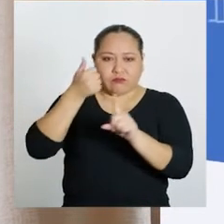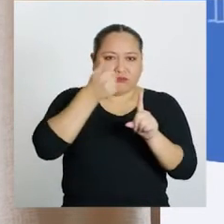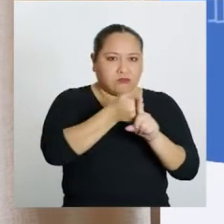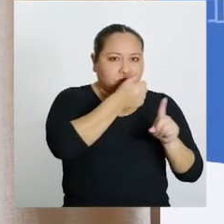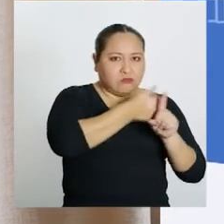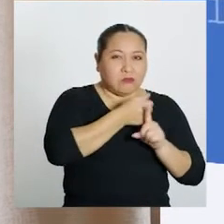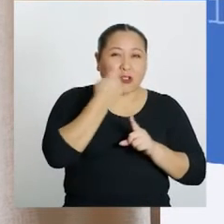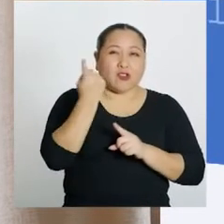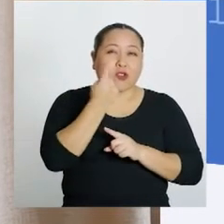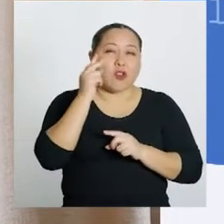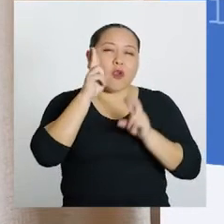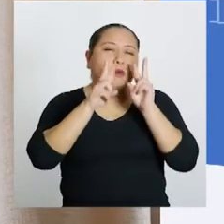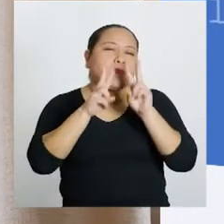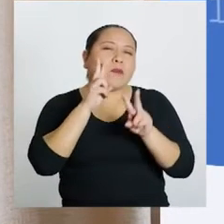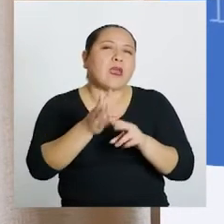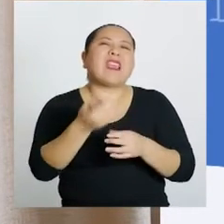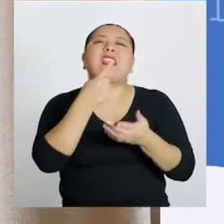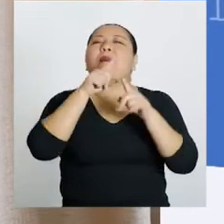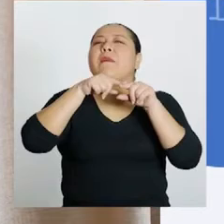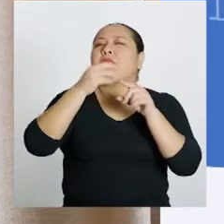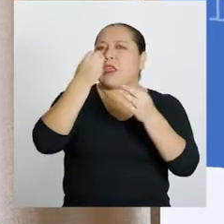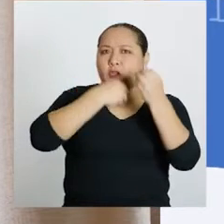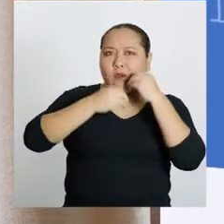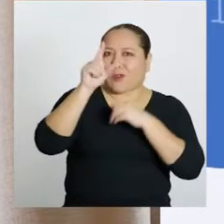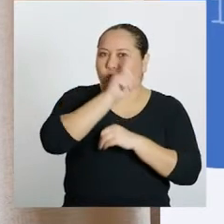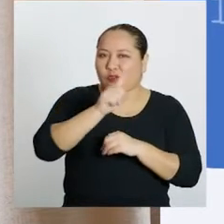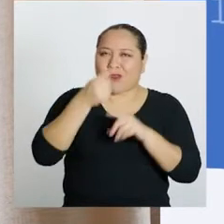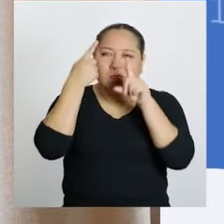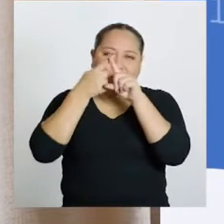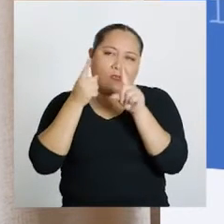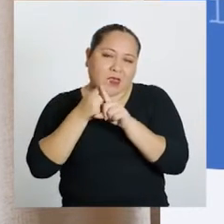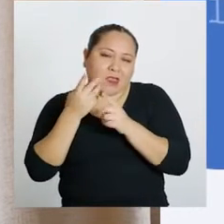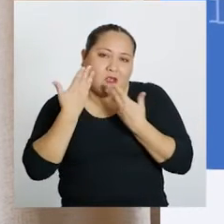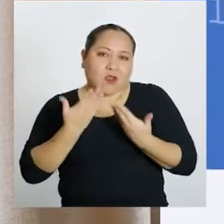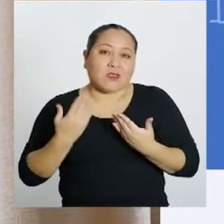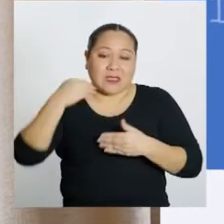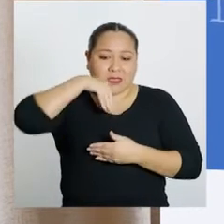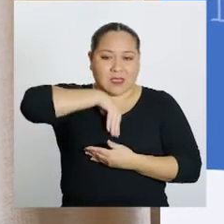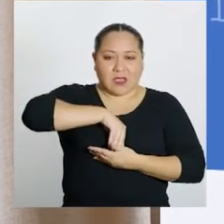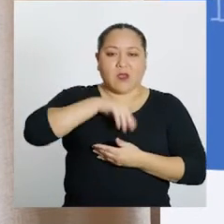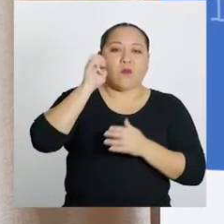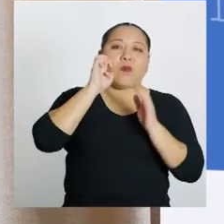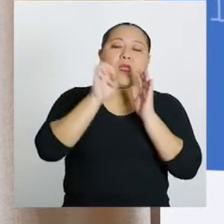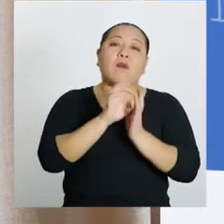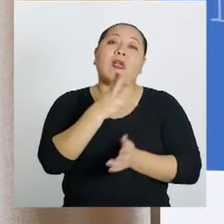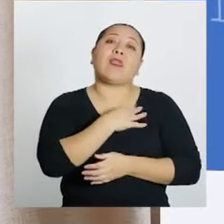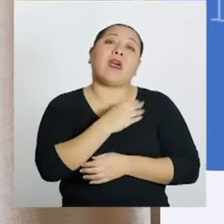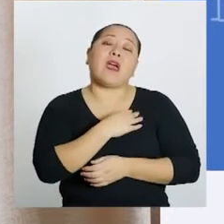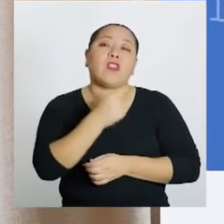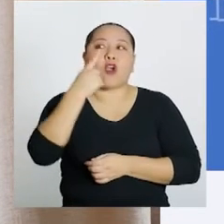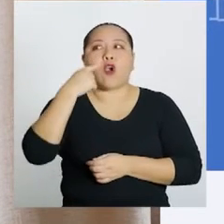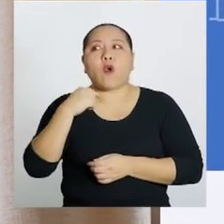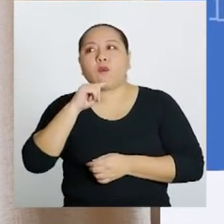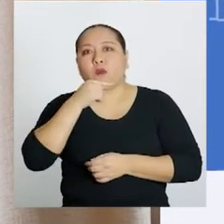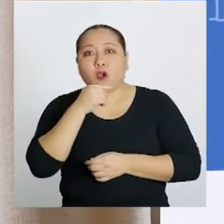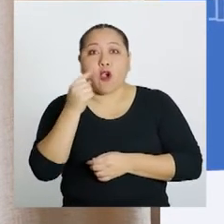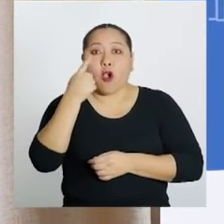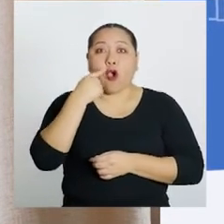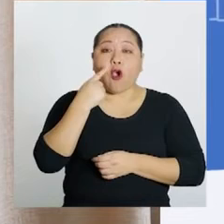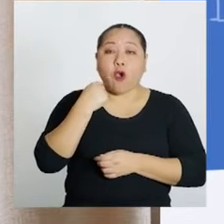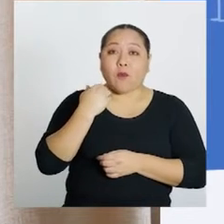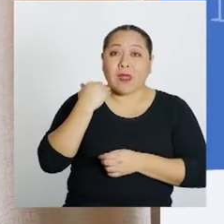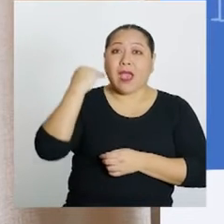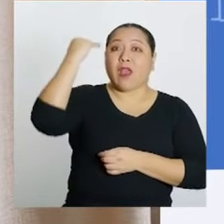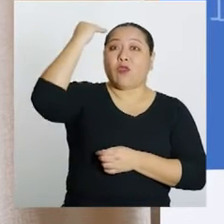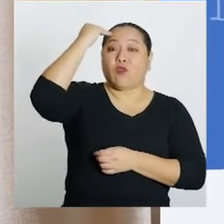solamente responde a lo que uno consume, sino también a otros factores. Por ejemplo, la edad y el género. Un hombre adulto de